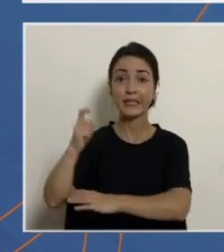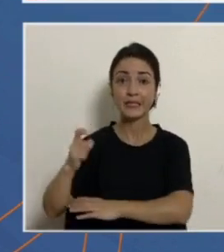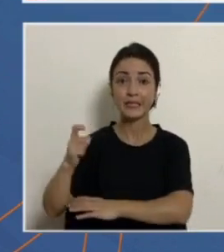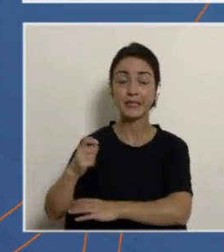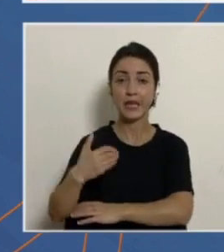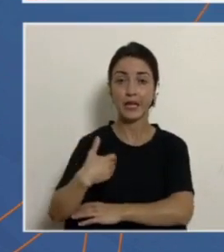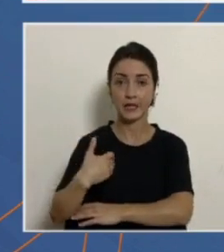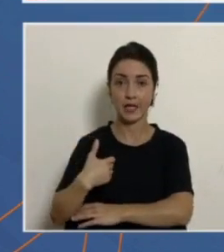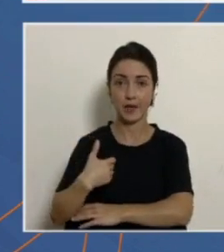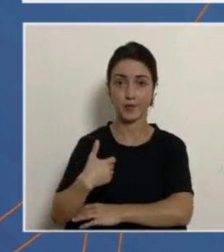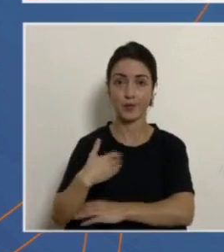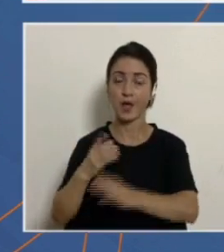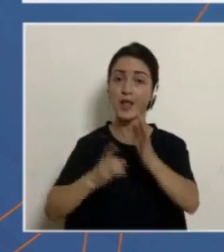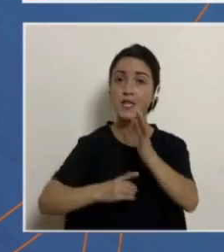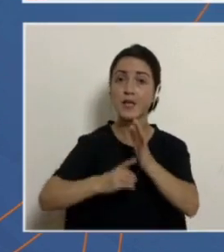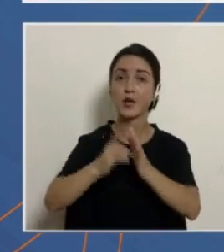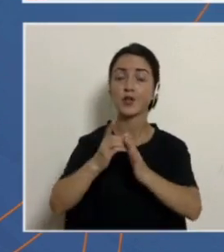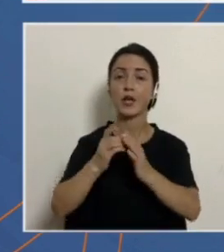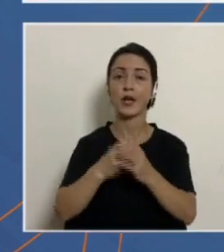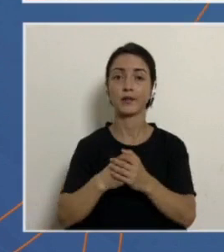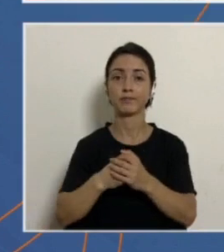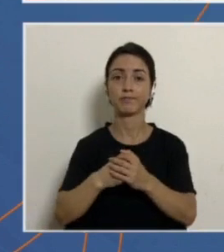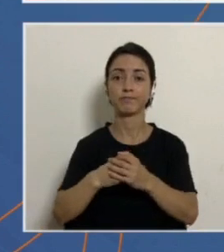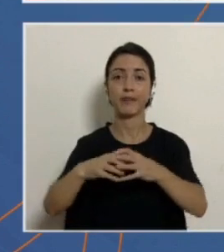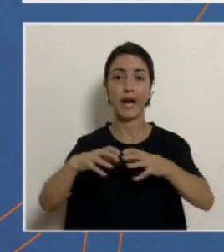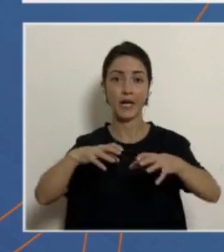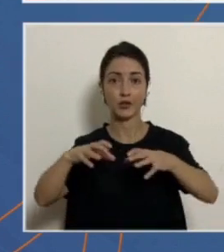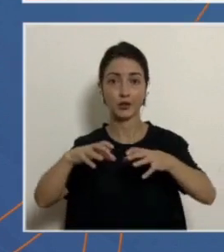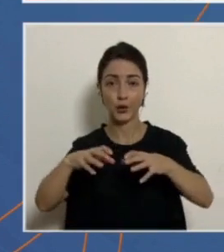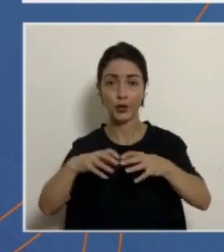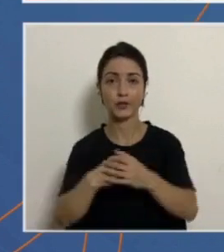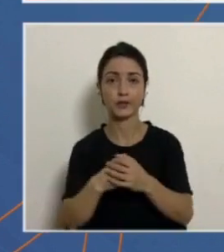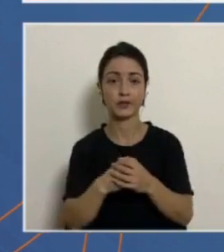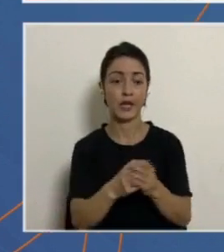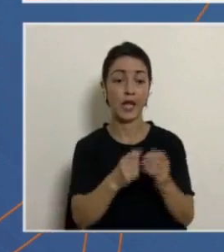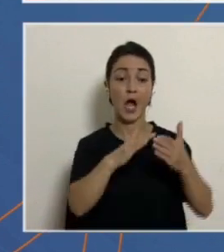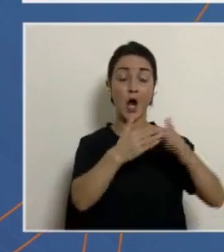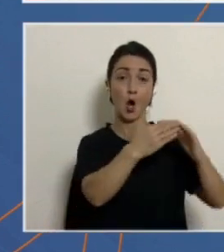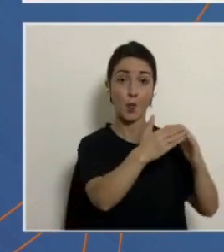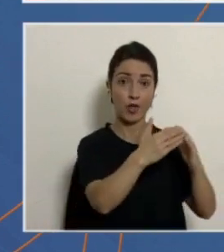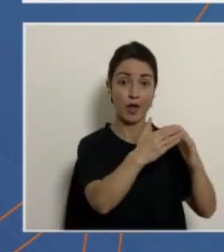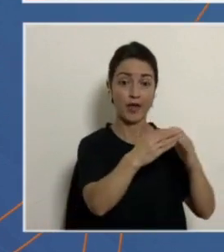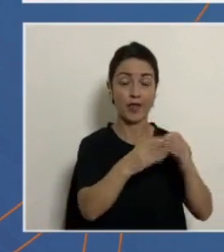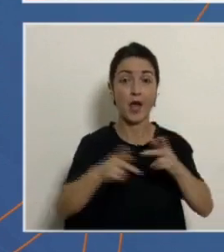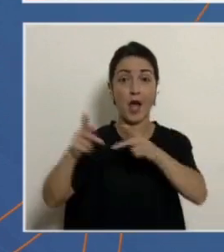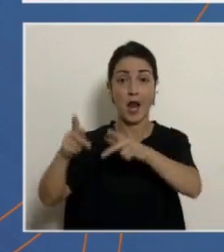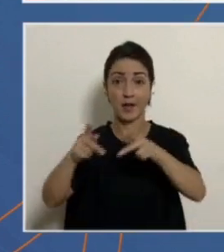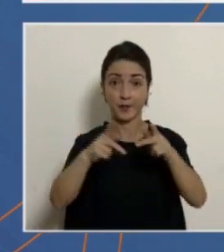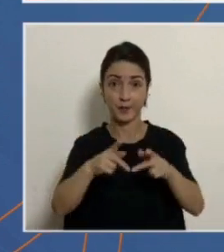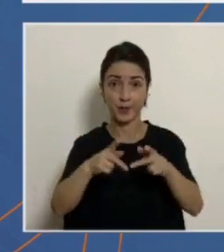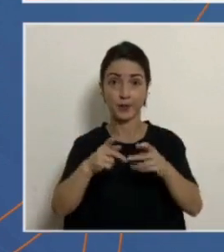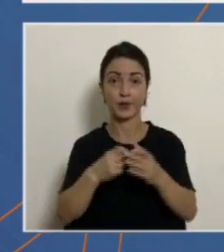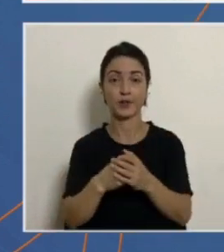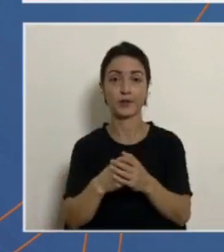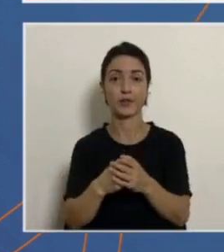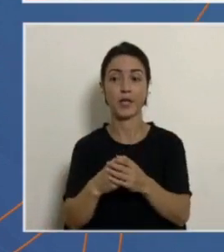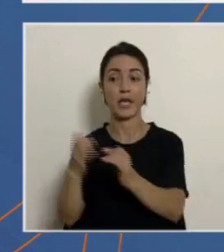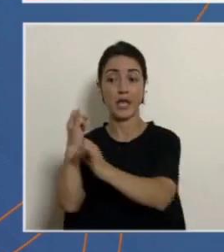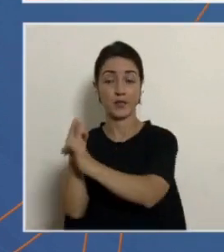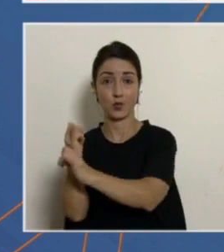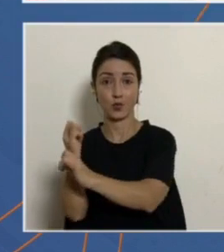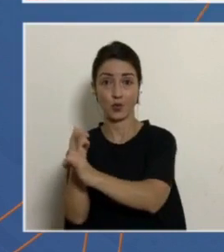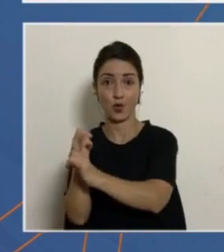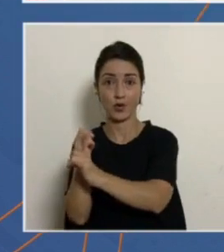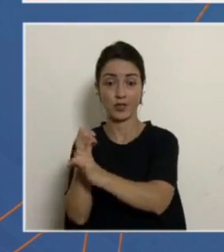que tenemos de desarrollar acciones conjuntas, las comunidades, la población en general, con las